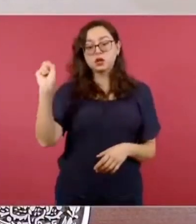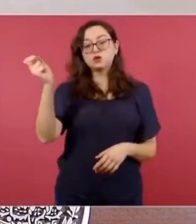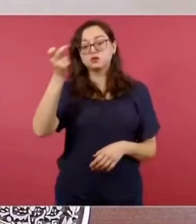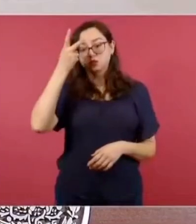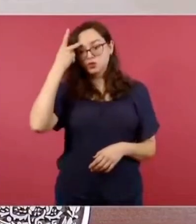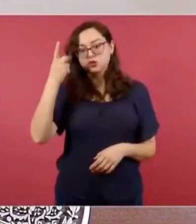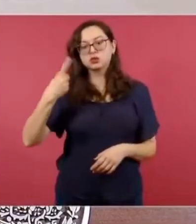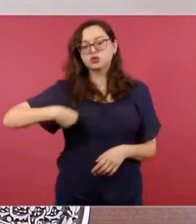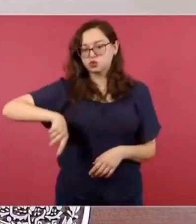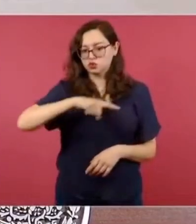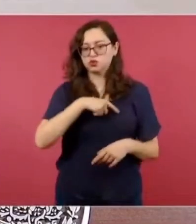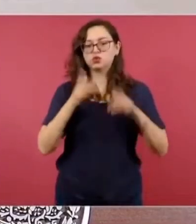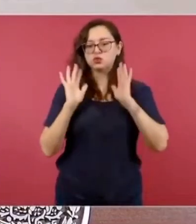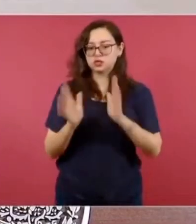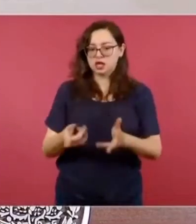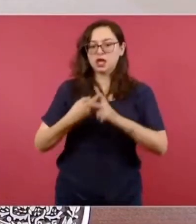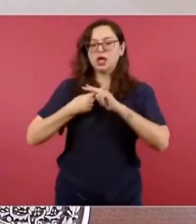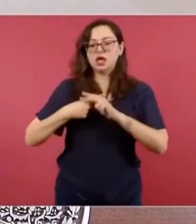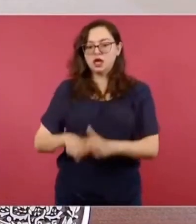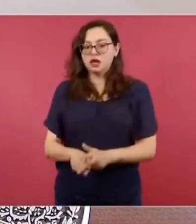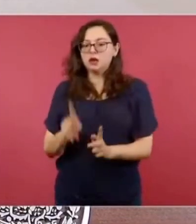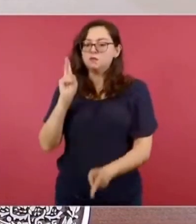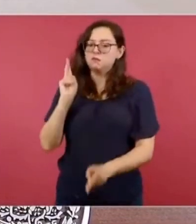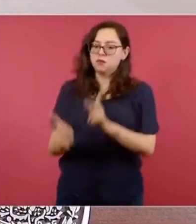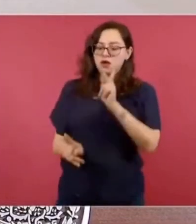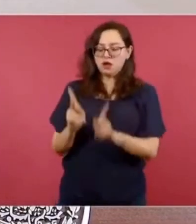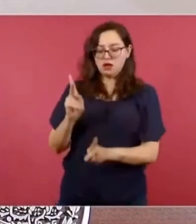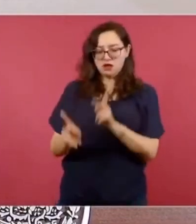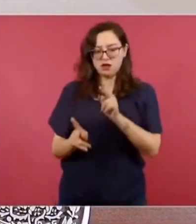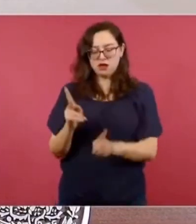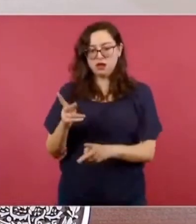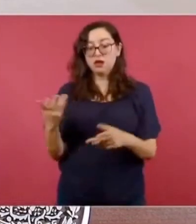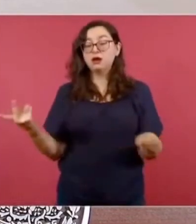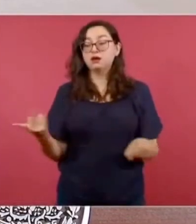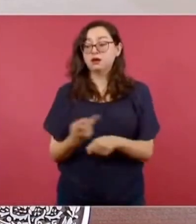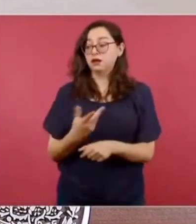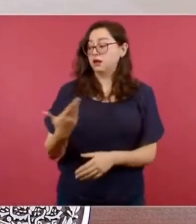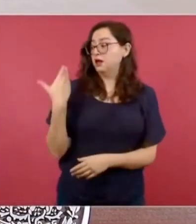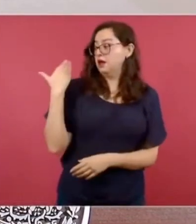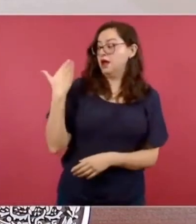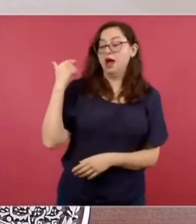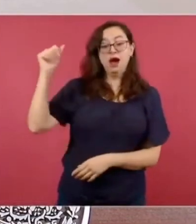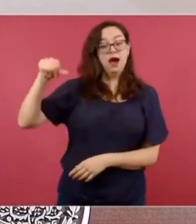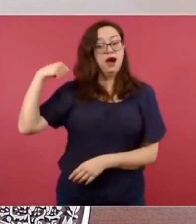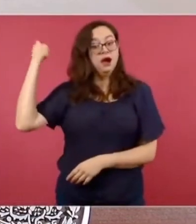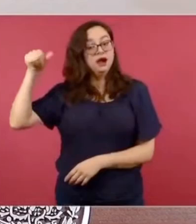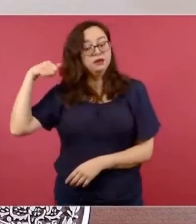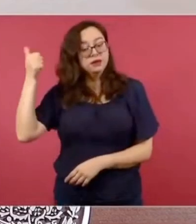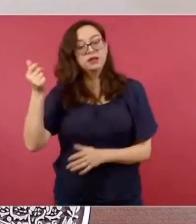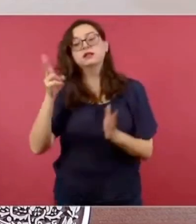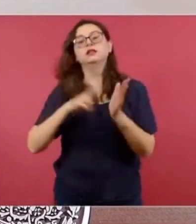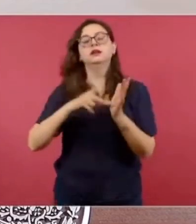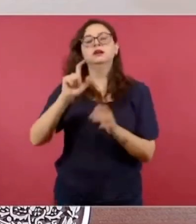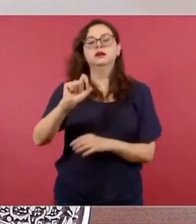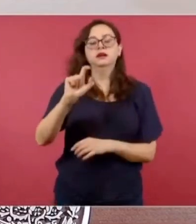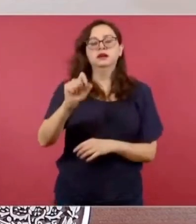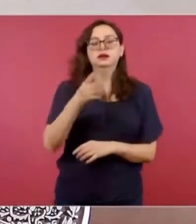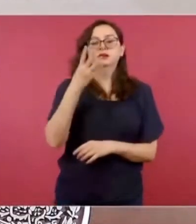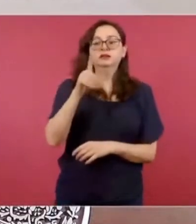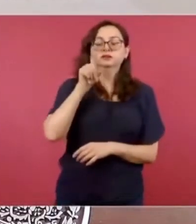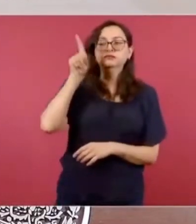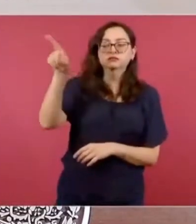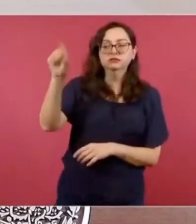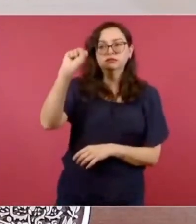abril de este año, es decir, para abril de 2024, el Gobierno del Estado de San Luis Potosí cuenta